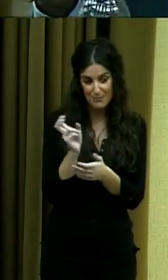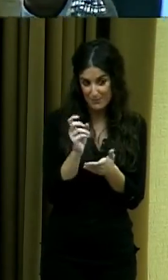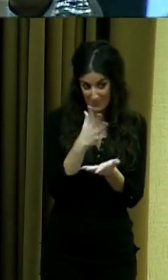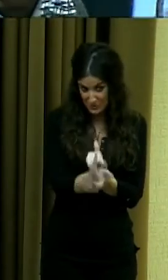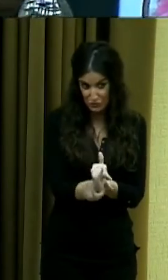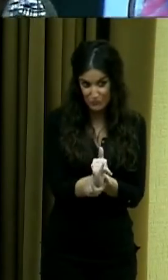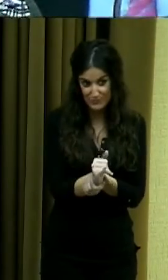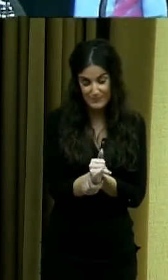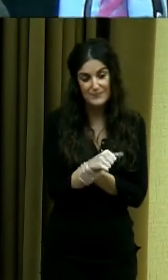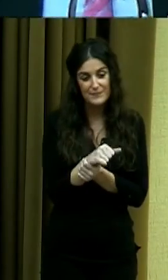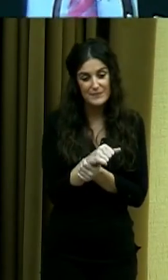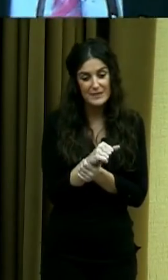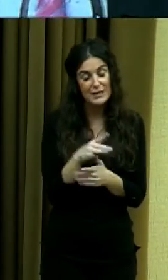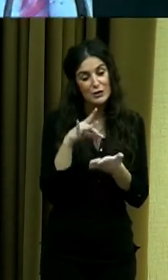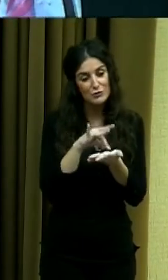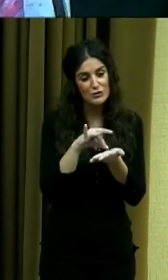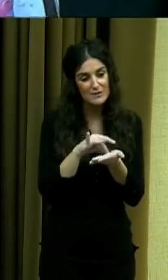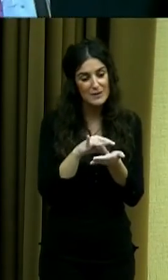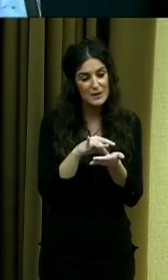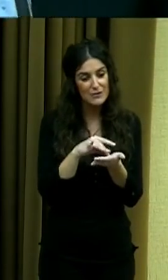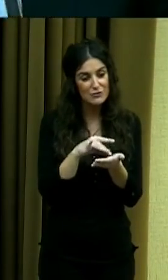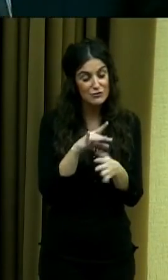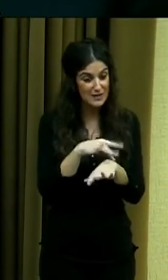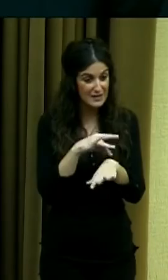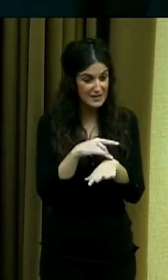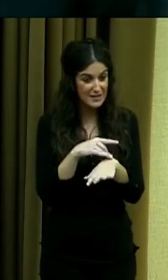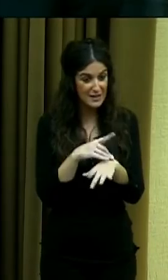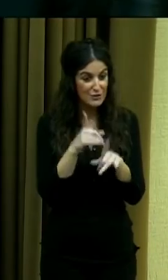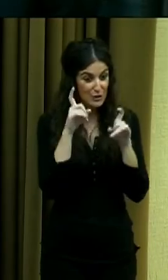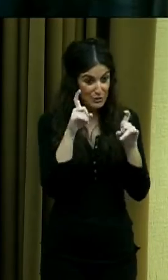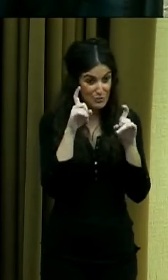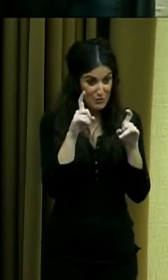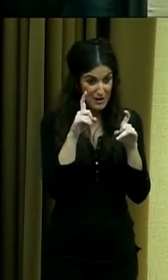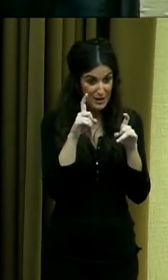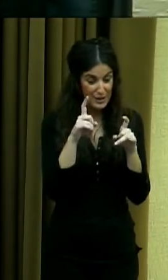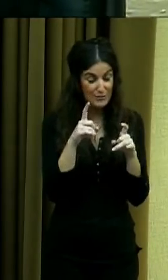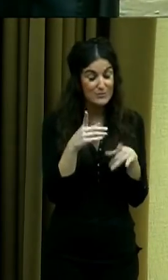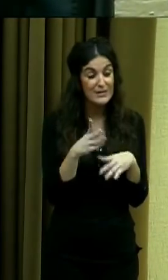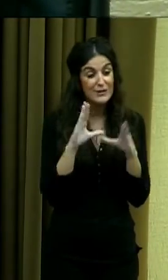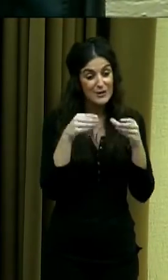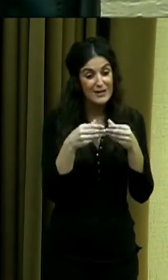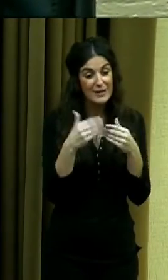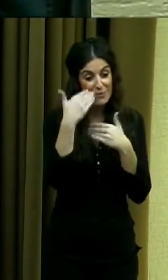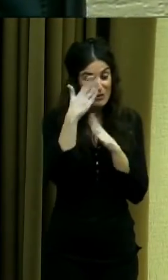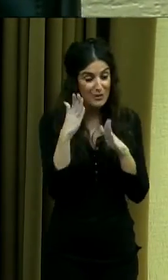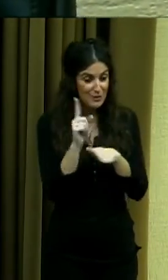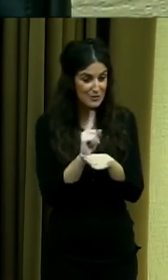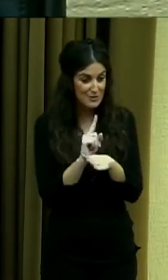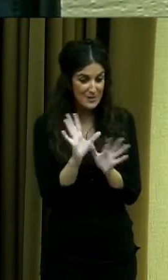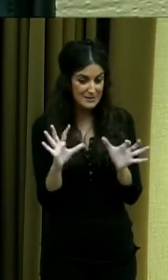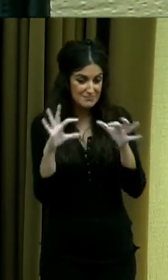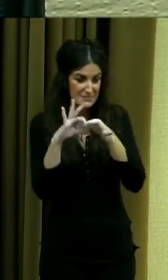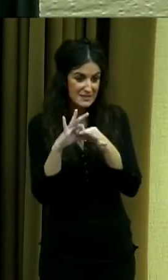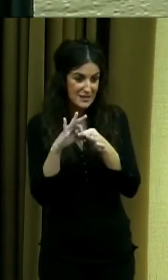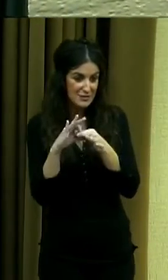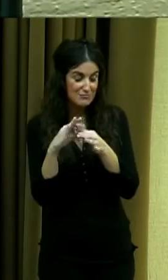centros, con los servicios sanitarios. Pero desde educación, sobre todo los equipos de atención temprana, también están muy ligados a este tipo